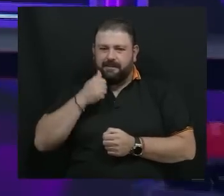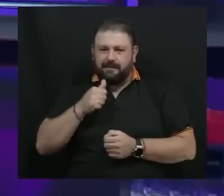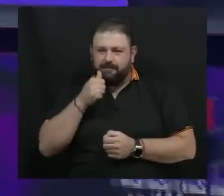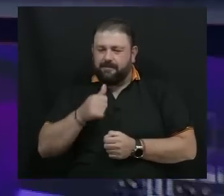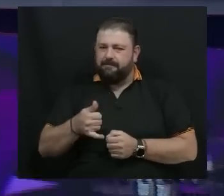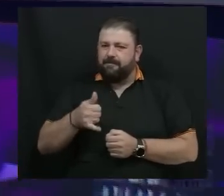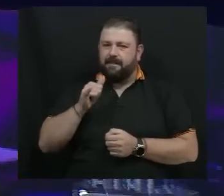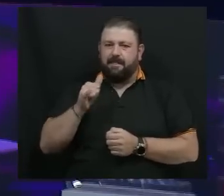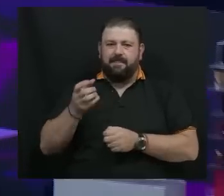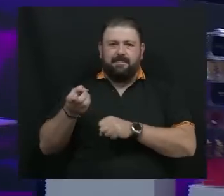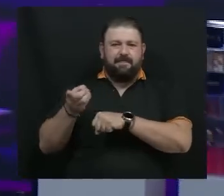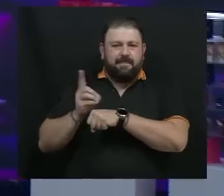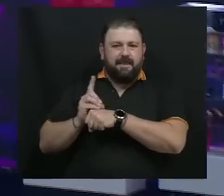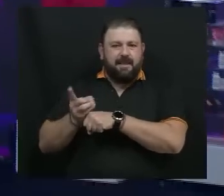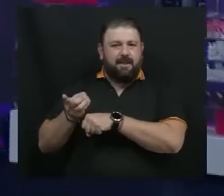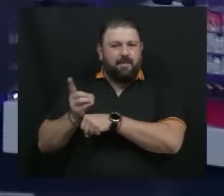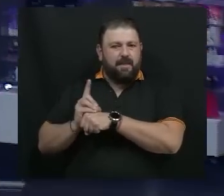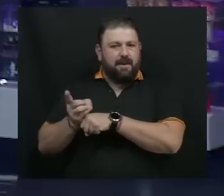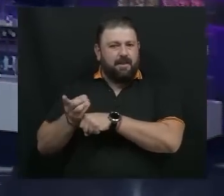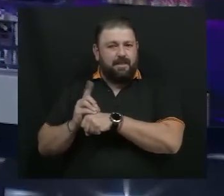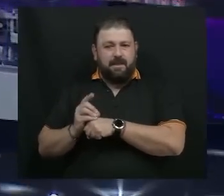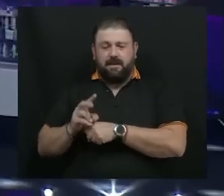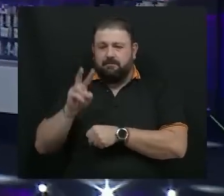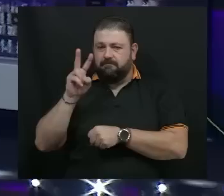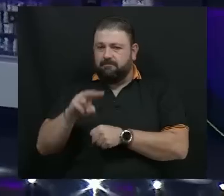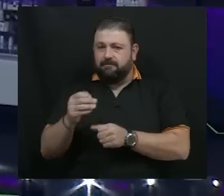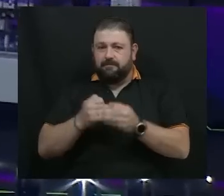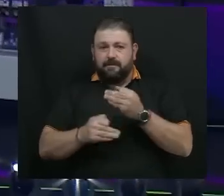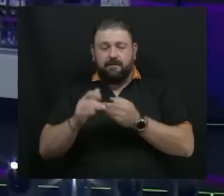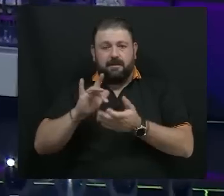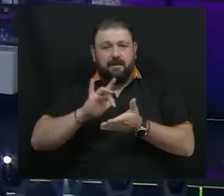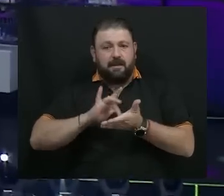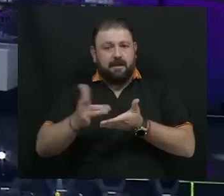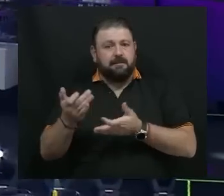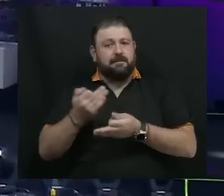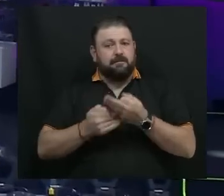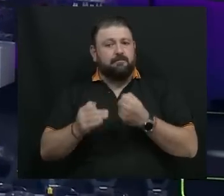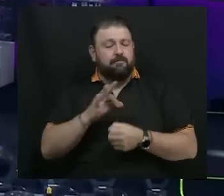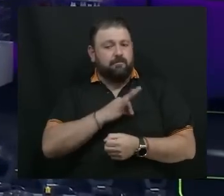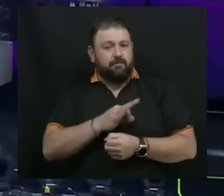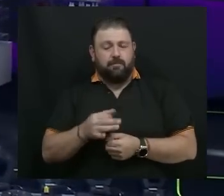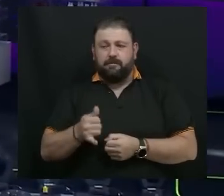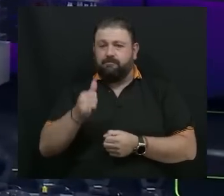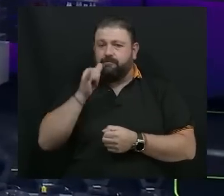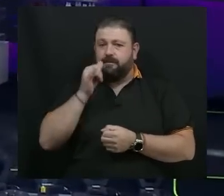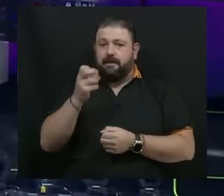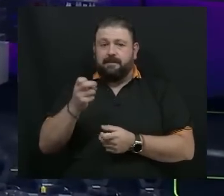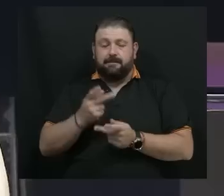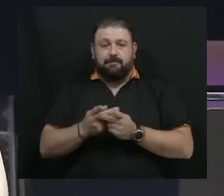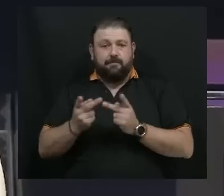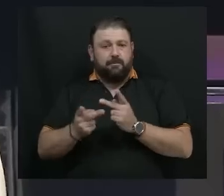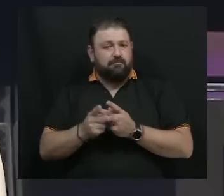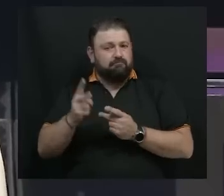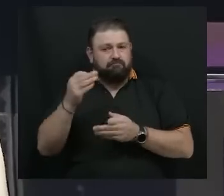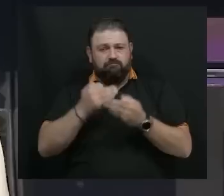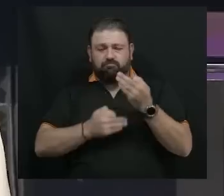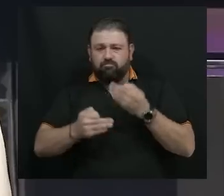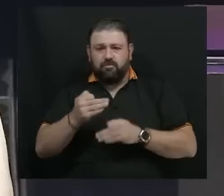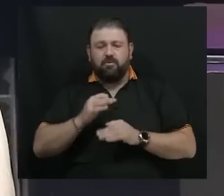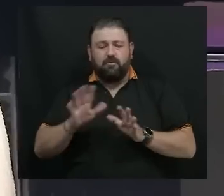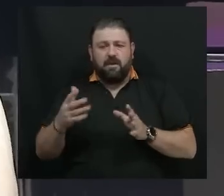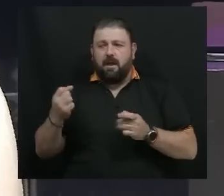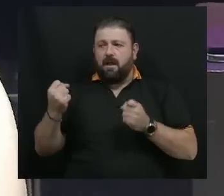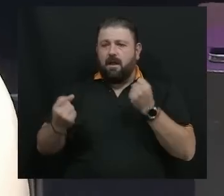Somos privilegiados al tener contacto y poder consumir este producto cuando queramos. Hemos escuchado en otras